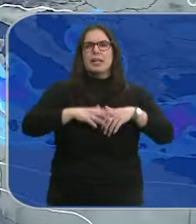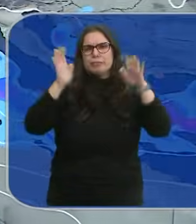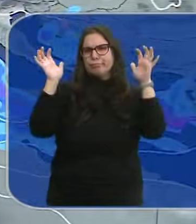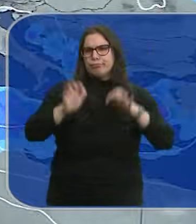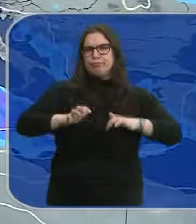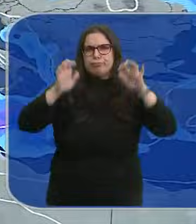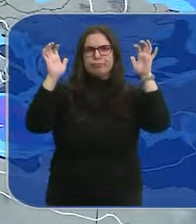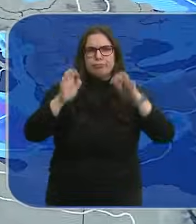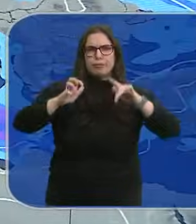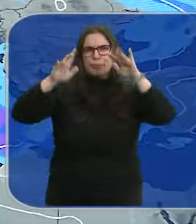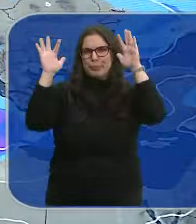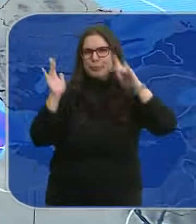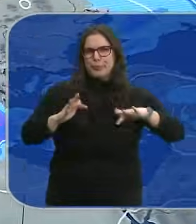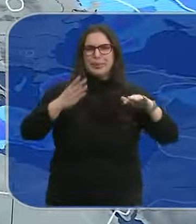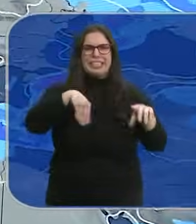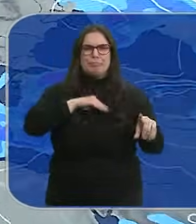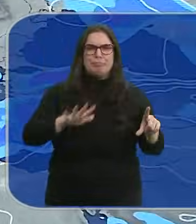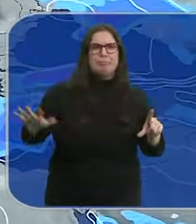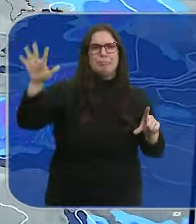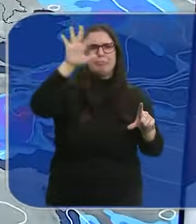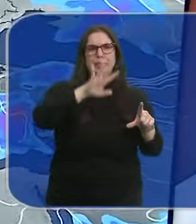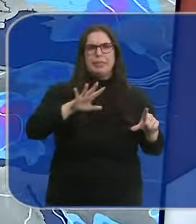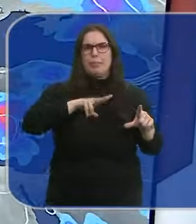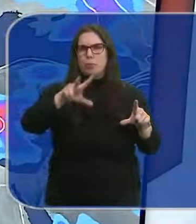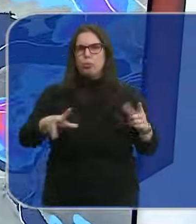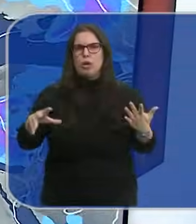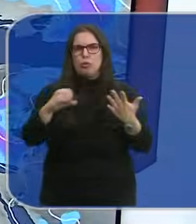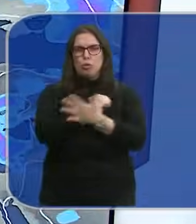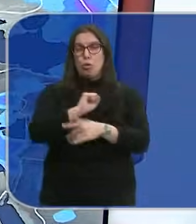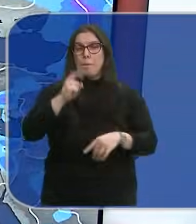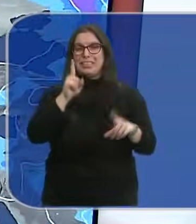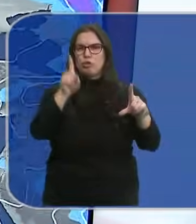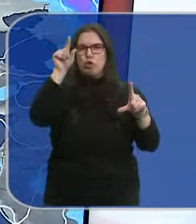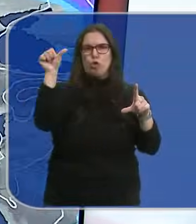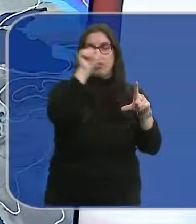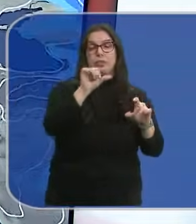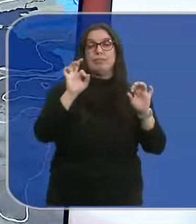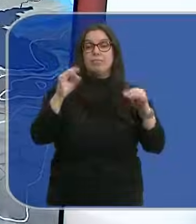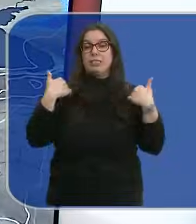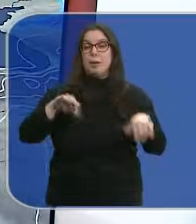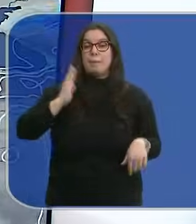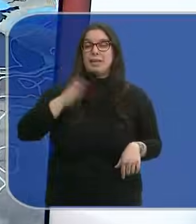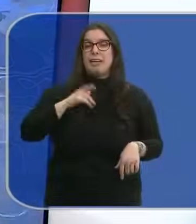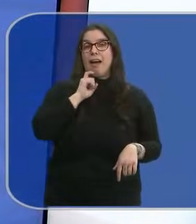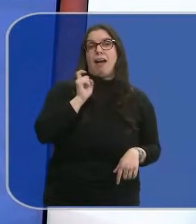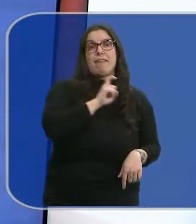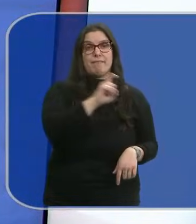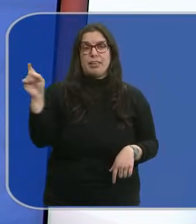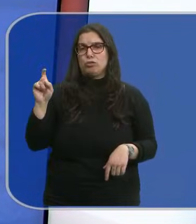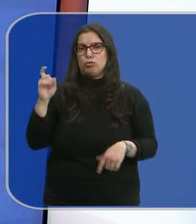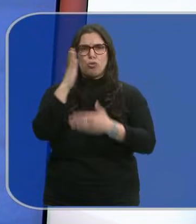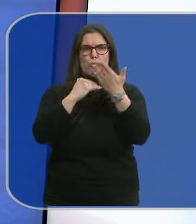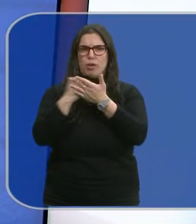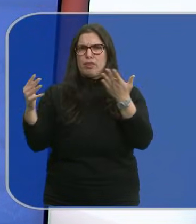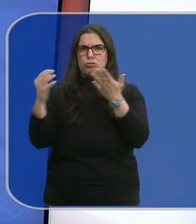precipitaciones que vamos a tener en toda la península ibérica y sobre todo en todo el cuadrante noroccidental. De hecho, mañana tenemos avisos en prácticamente toda